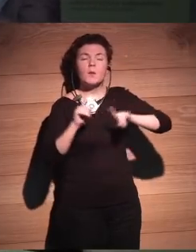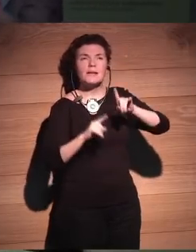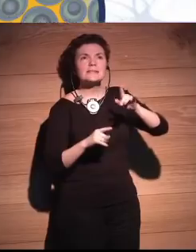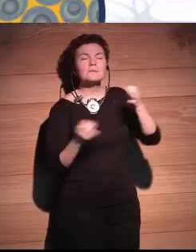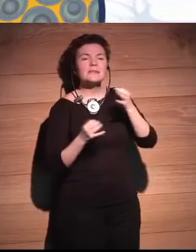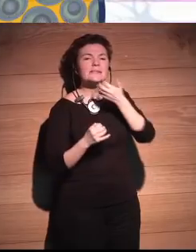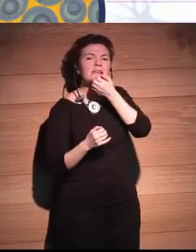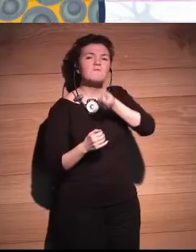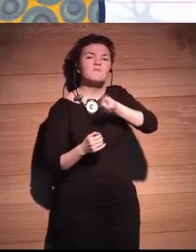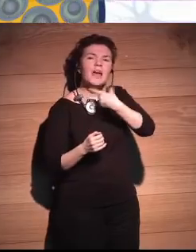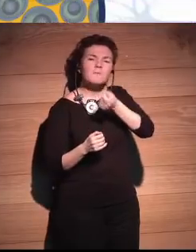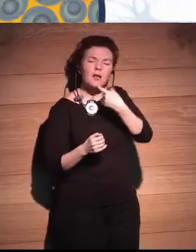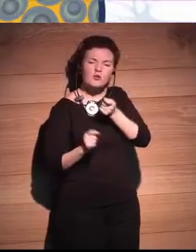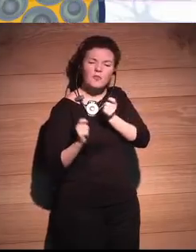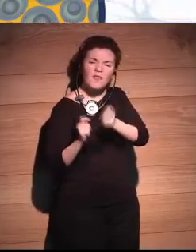metes fármacos,